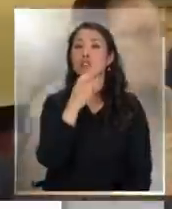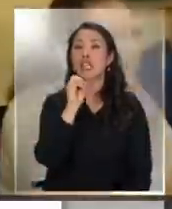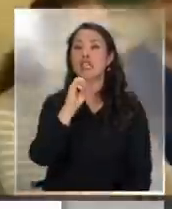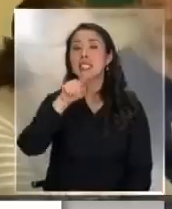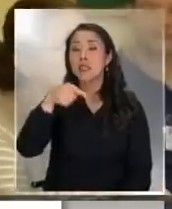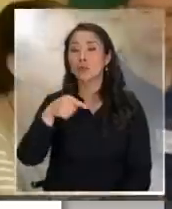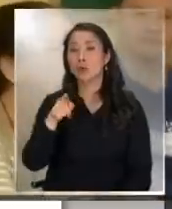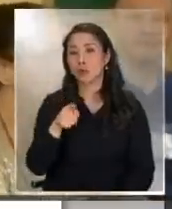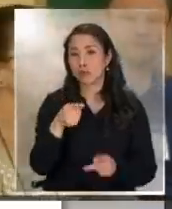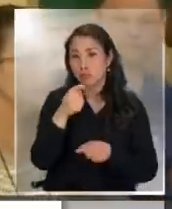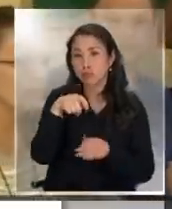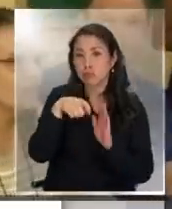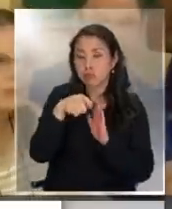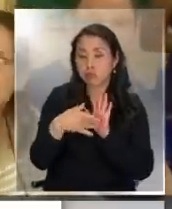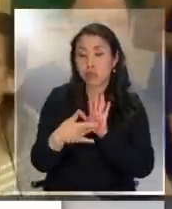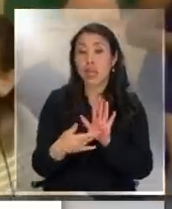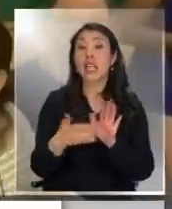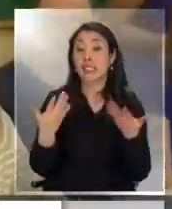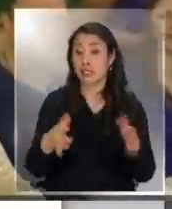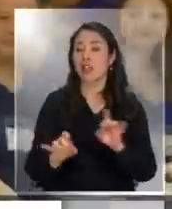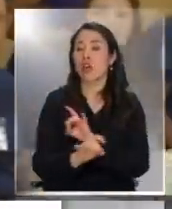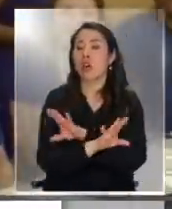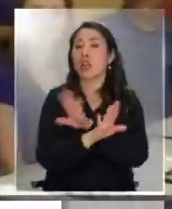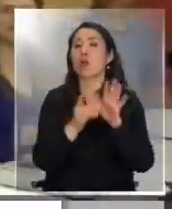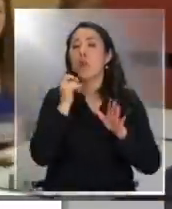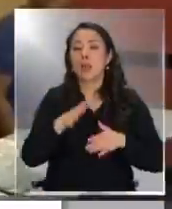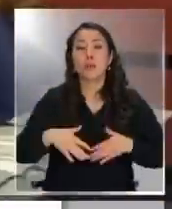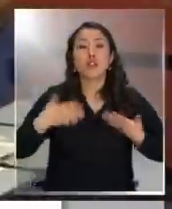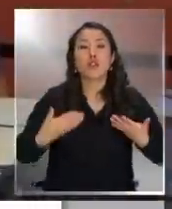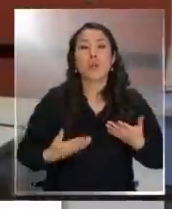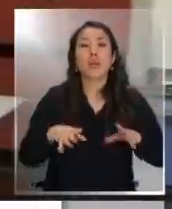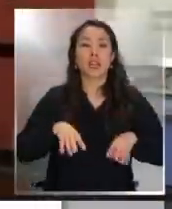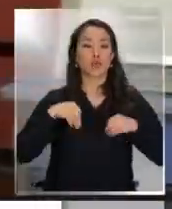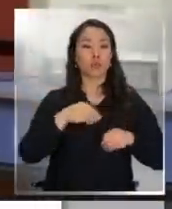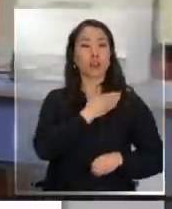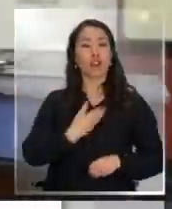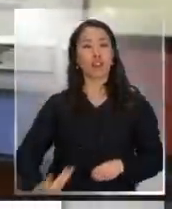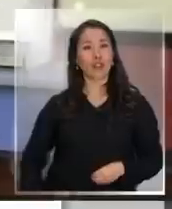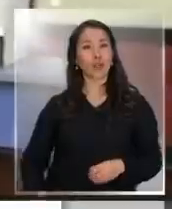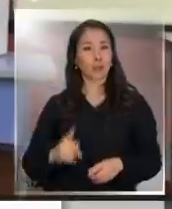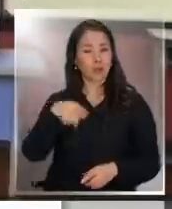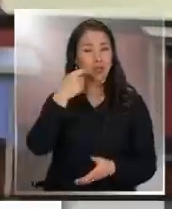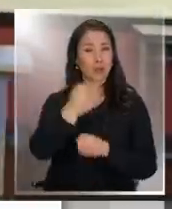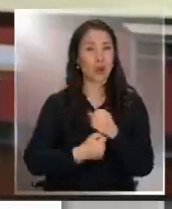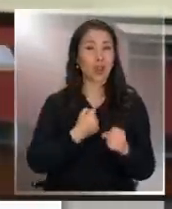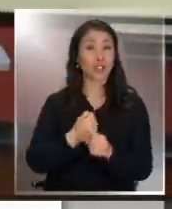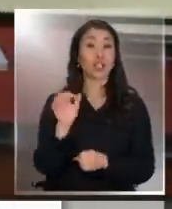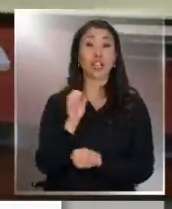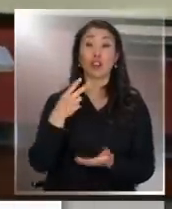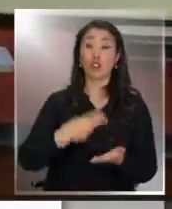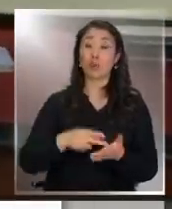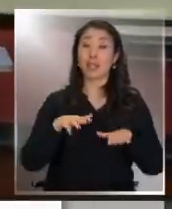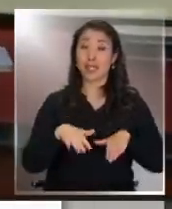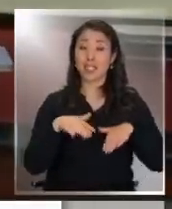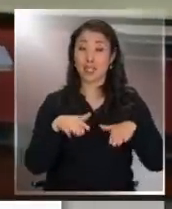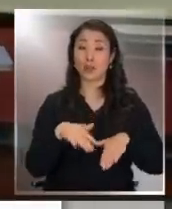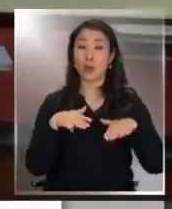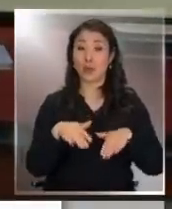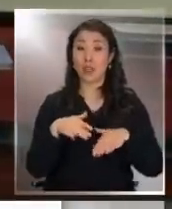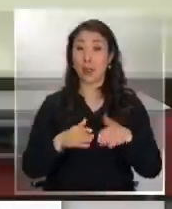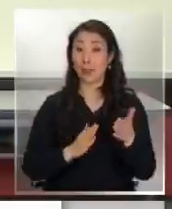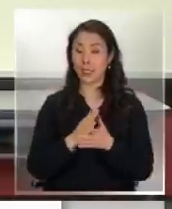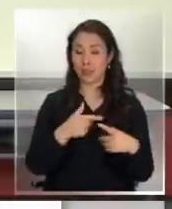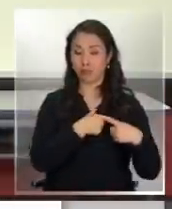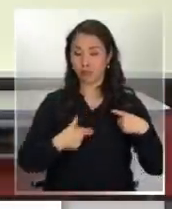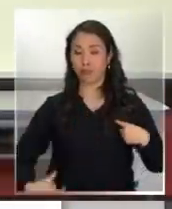segundos y dejó en claro cuál va a ser su disposición para asumir al gobierno el próximo año. En enero del año 2019 se produce el